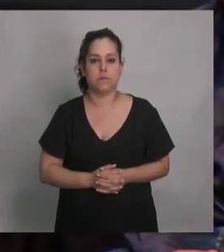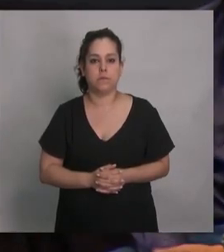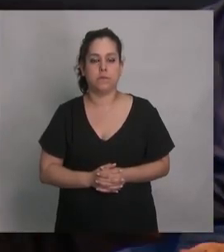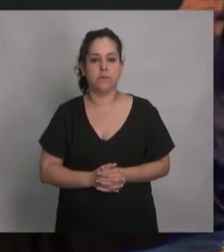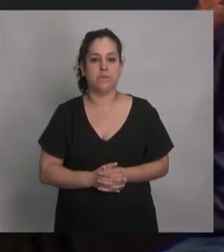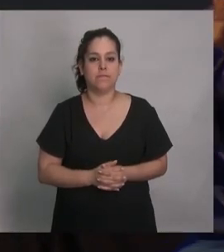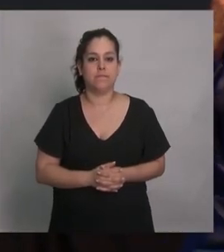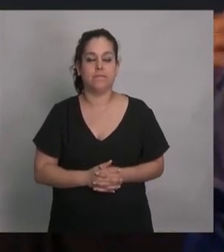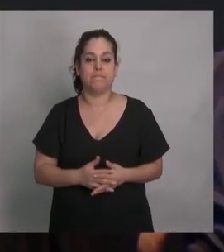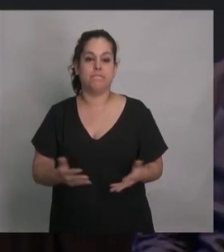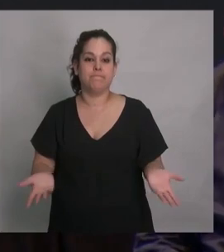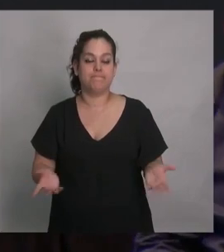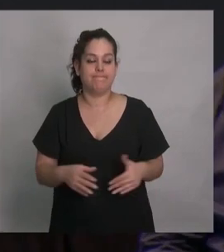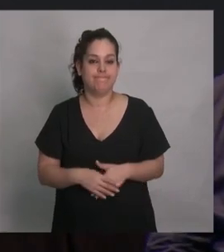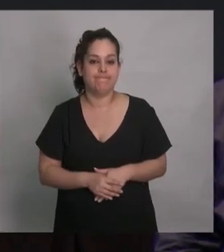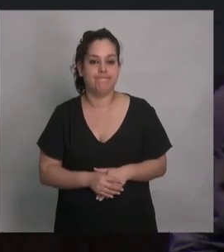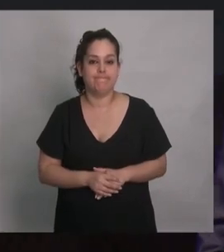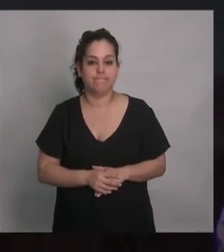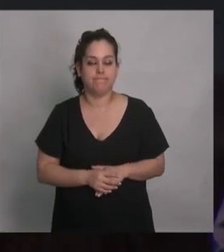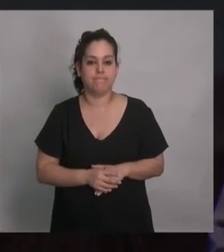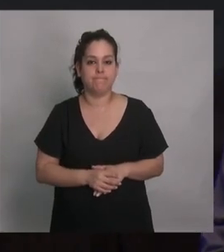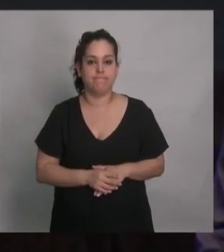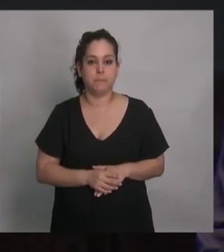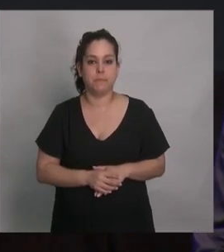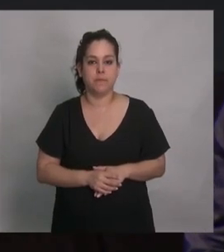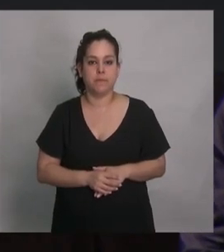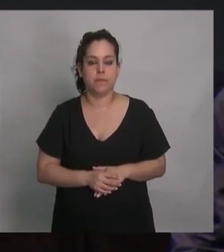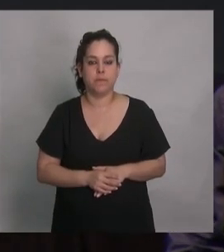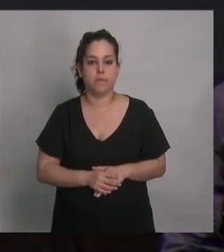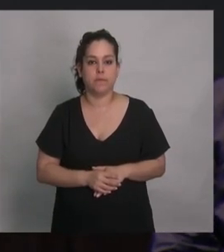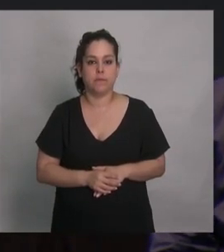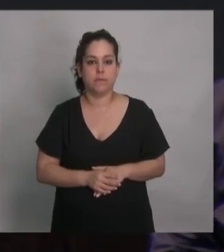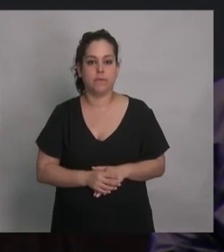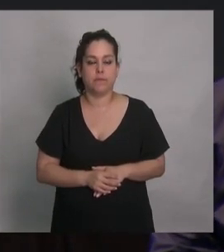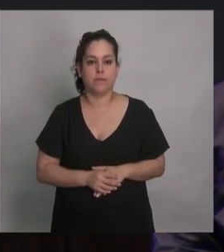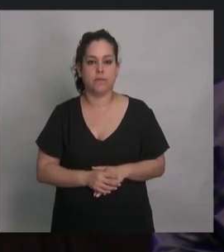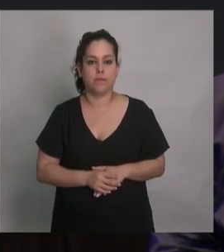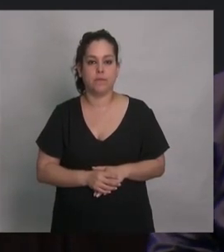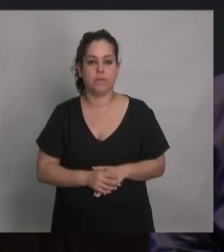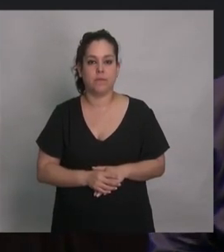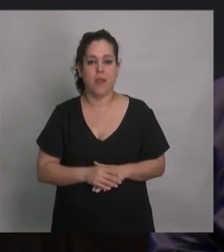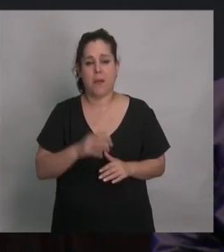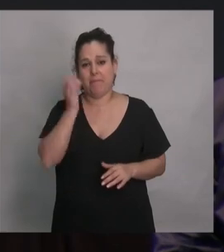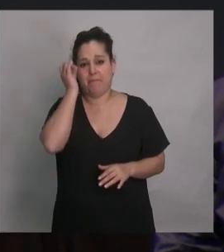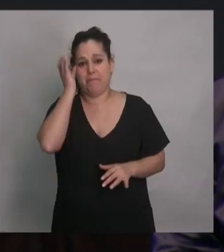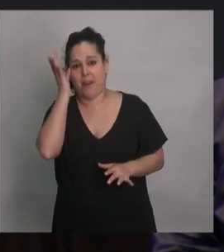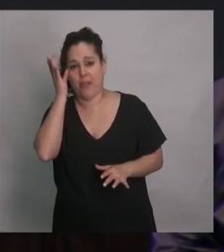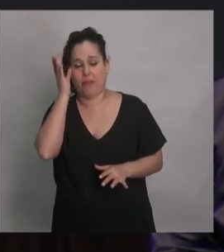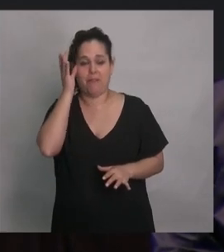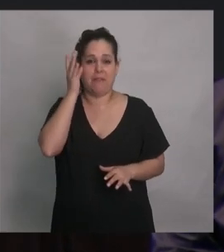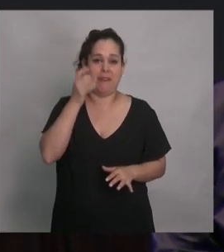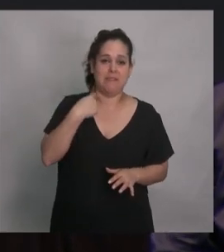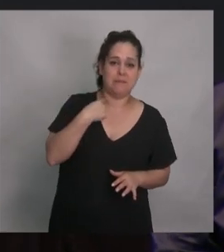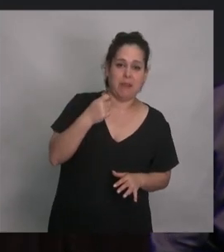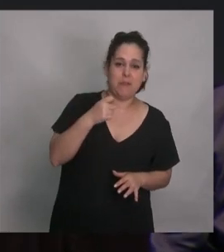Bueno, supongo que por el papel histórico, bueno, antes de más, perdonadme el pésimo, este portuñol un